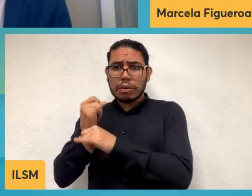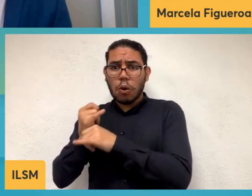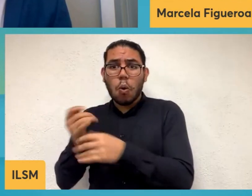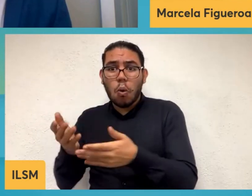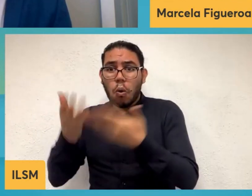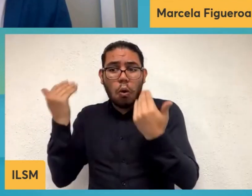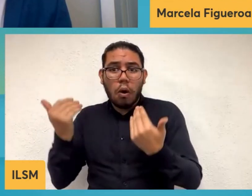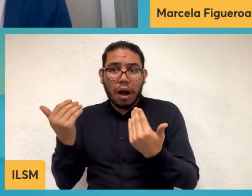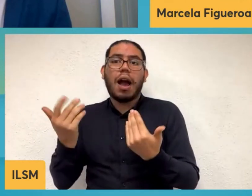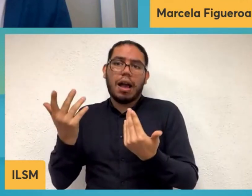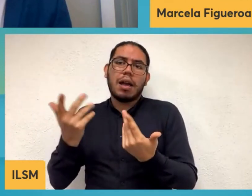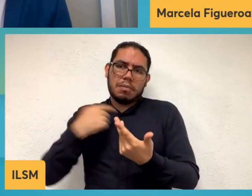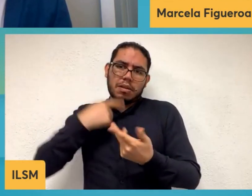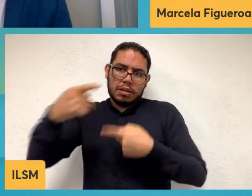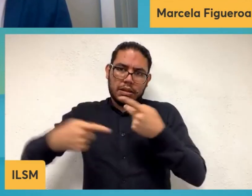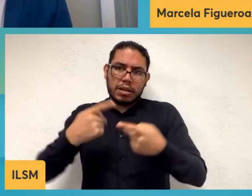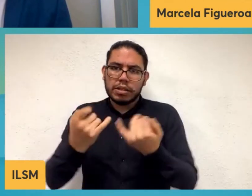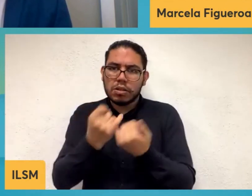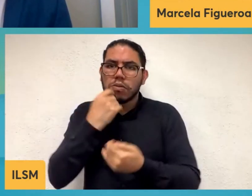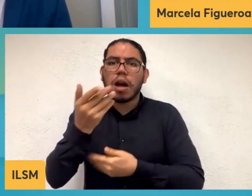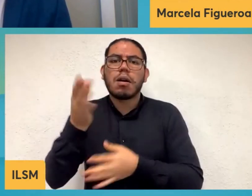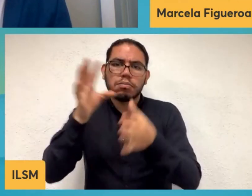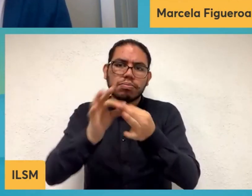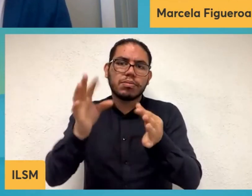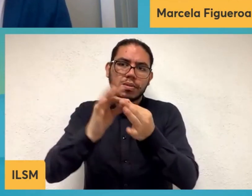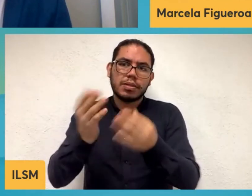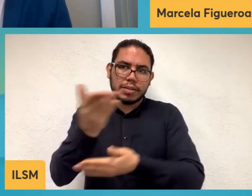también compartirles que dentro de las redes